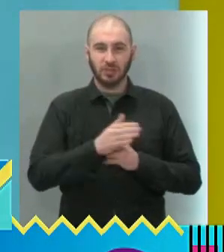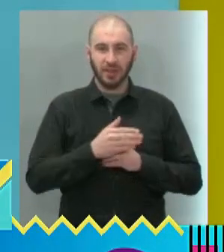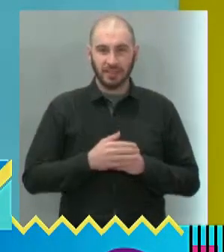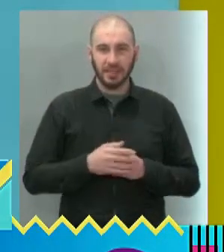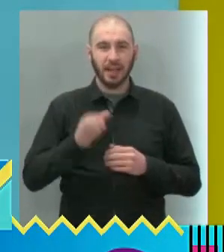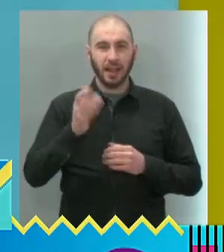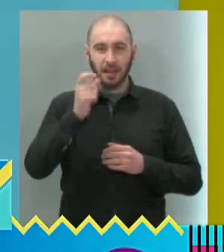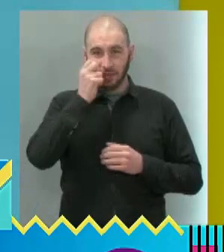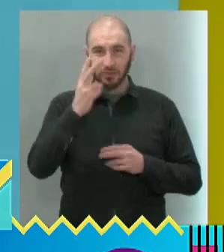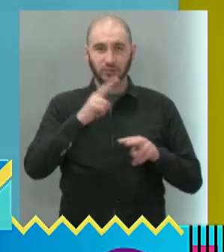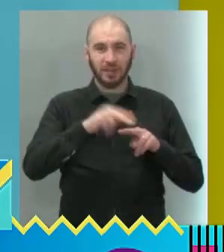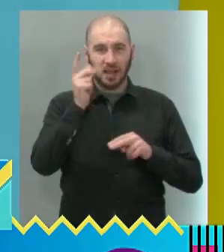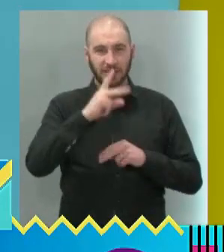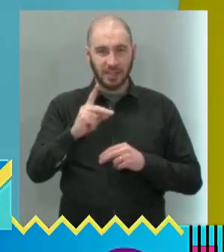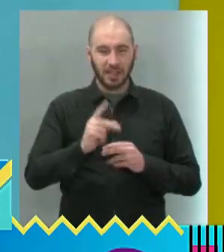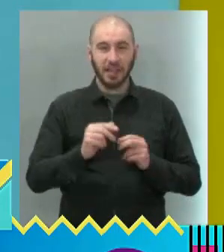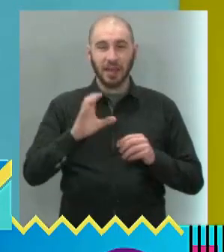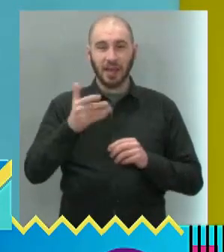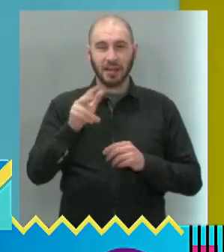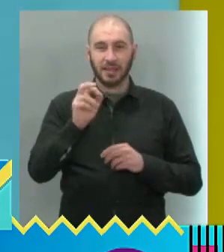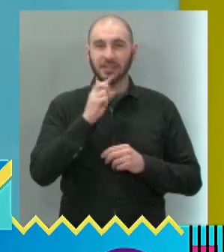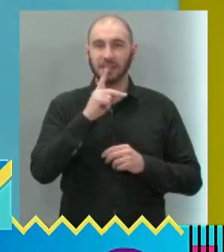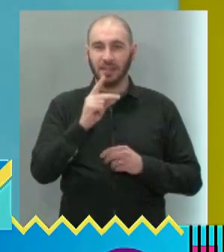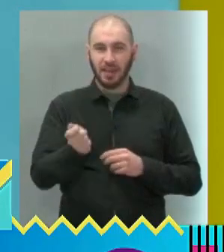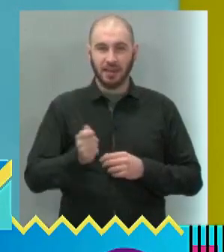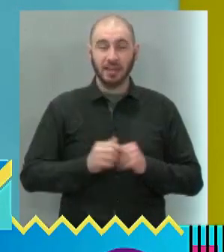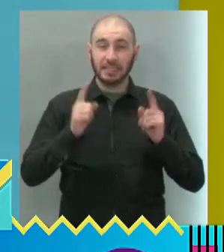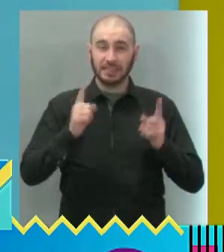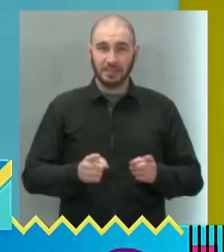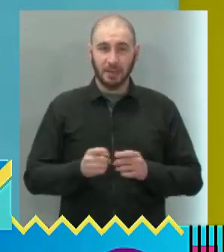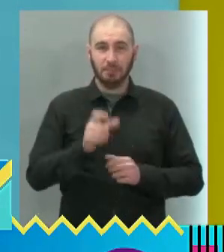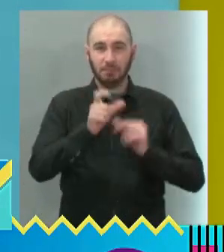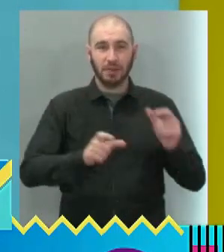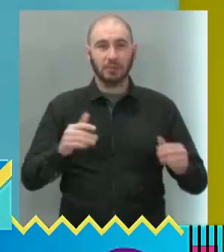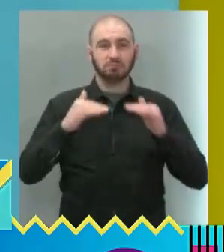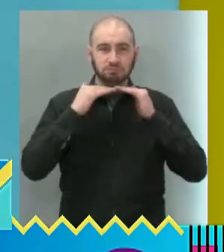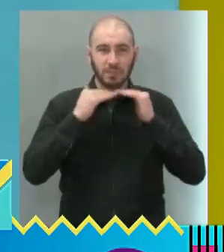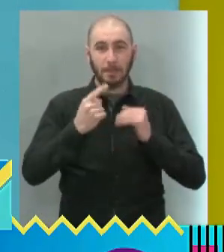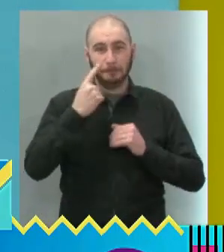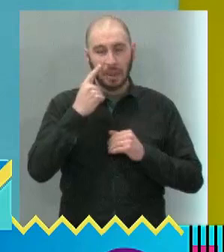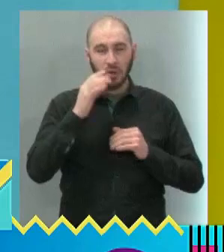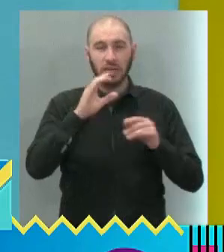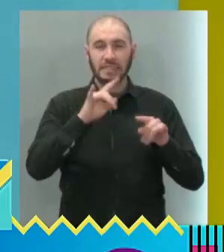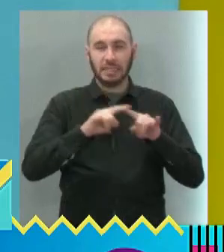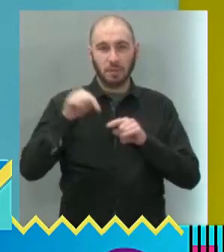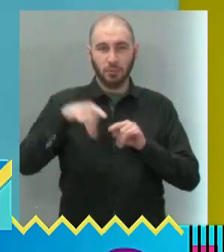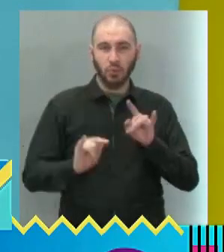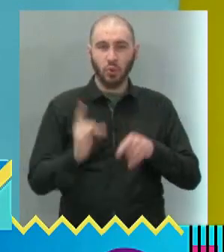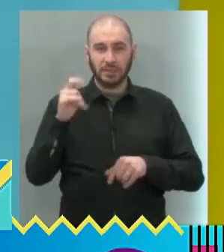de Canal 22 de Supercanal Digital, Canal 30 de la TDA y por supuesto a aquellos que nos acompañan en vivo a través de